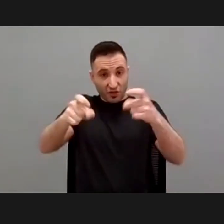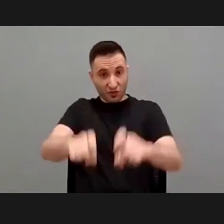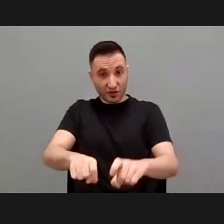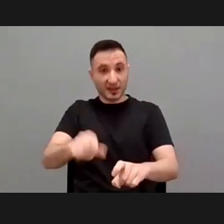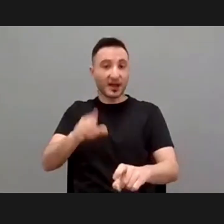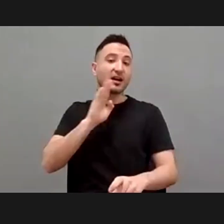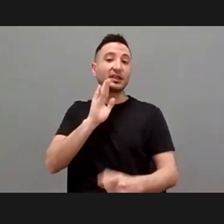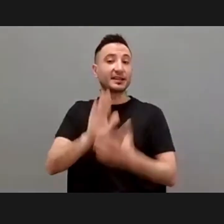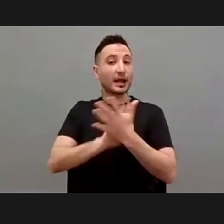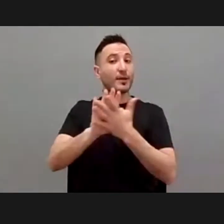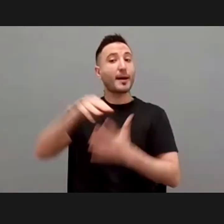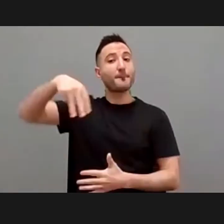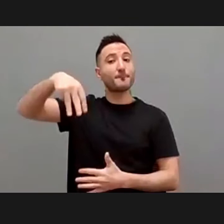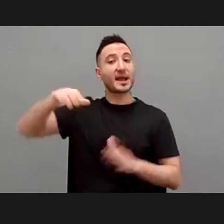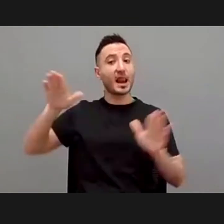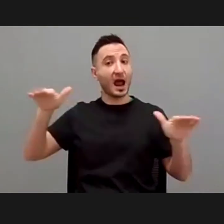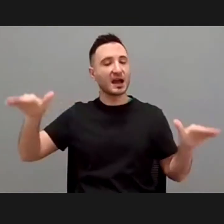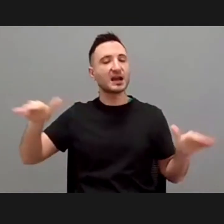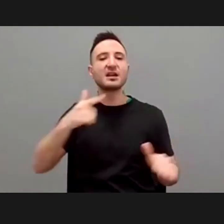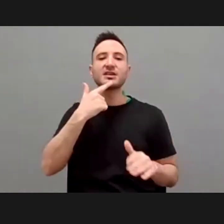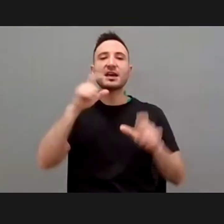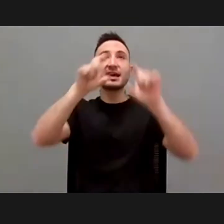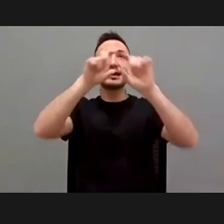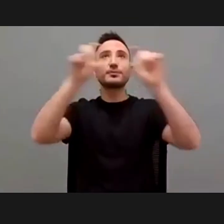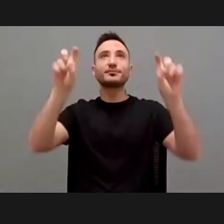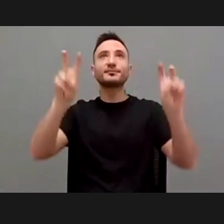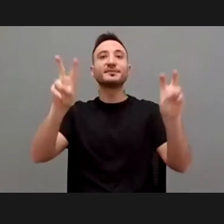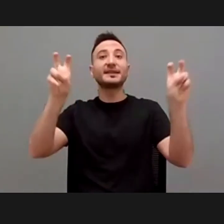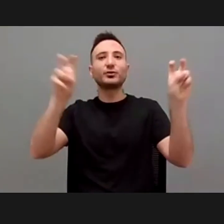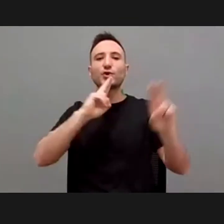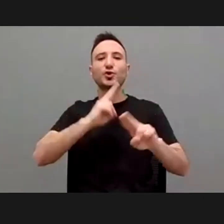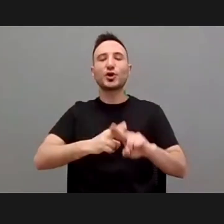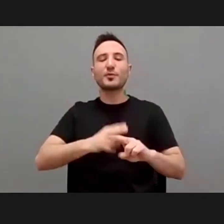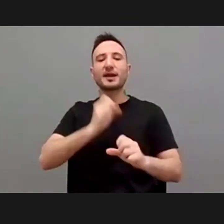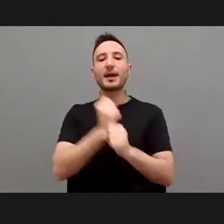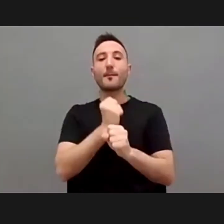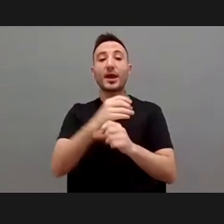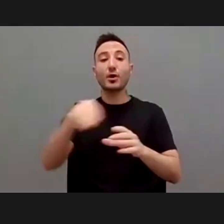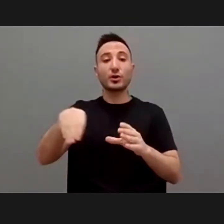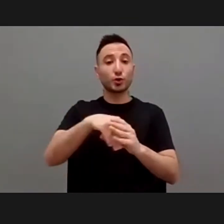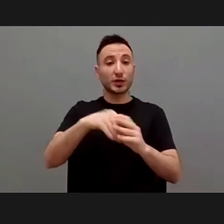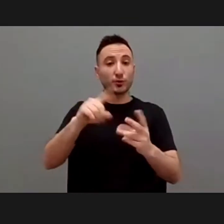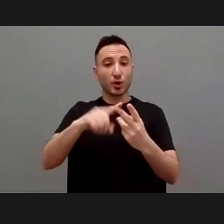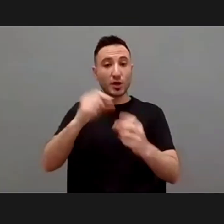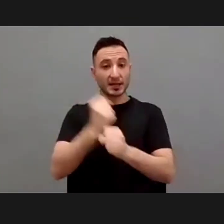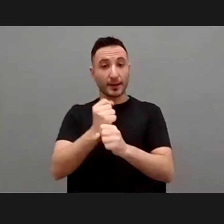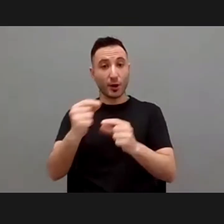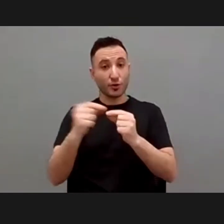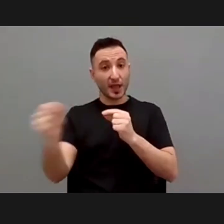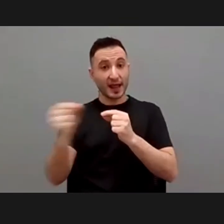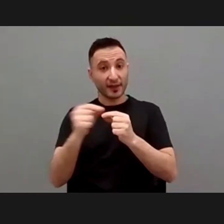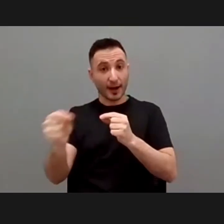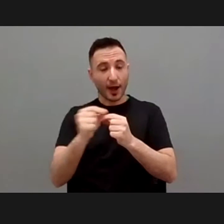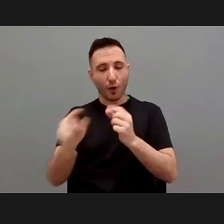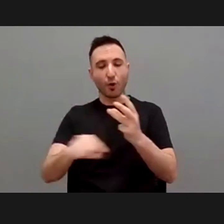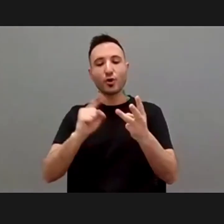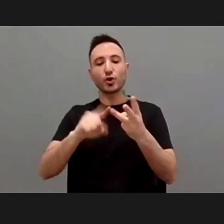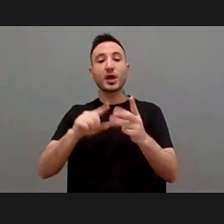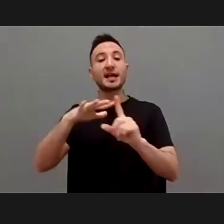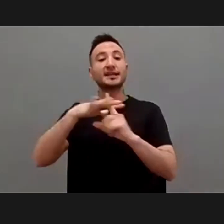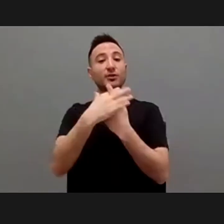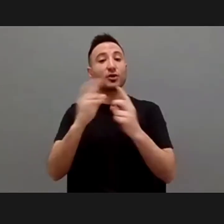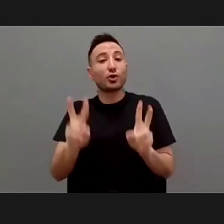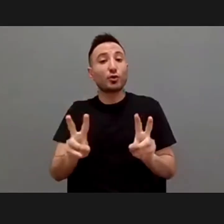Miguel Ángel, lleva por título El empleo inclusivo, el teletrabajo y los nuevos escenarios de